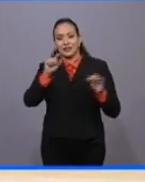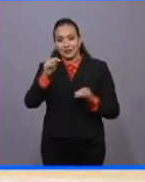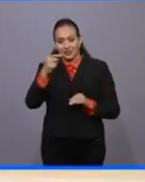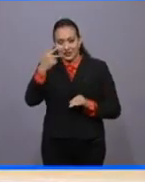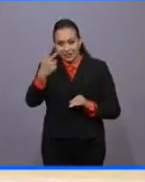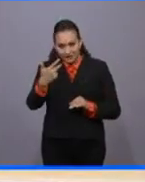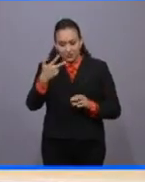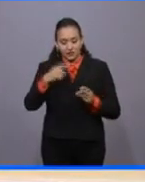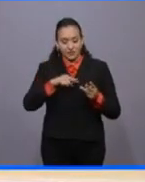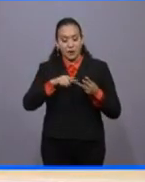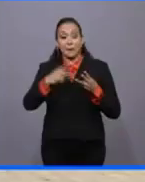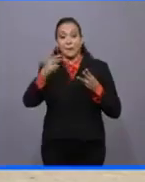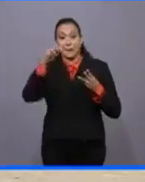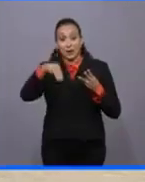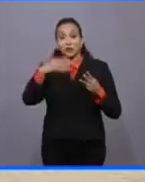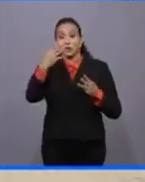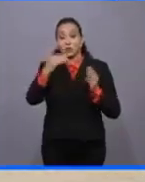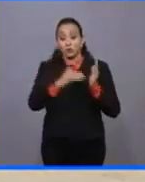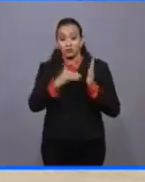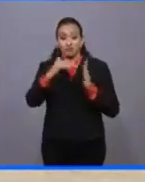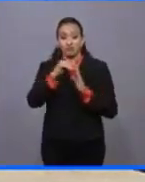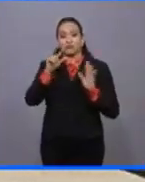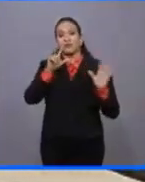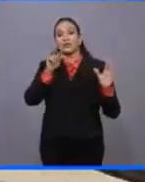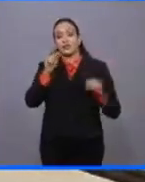12,030,778 y el PAN con